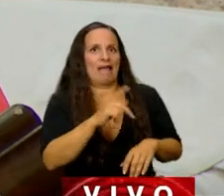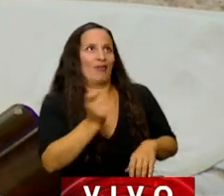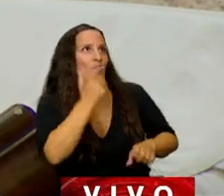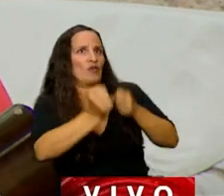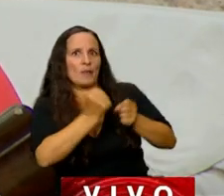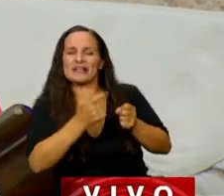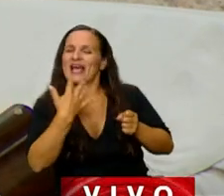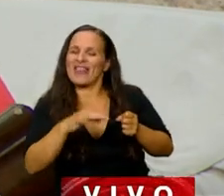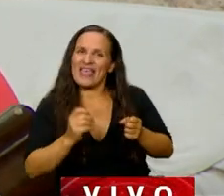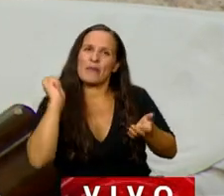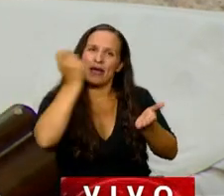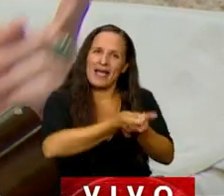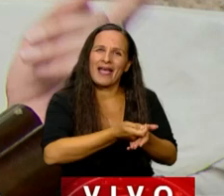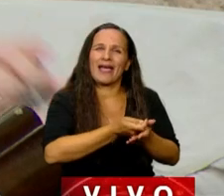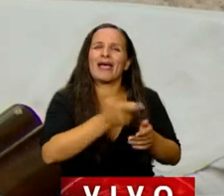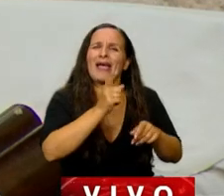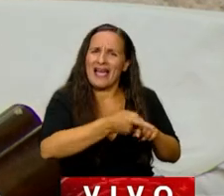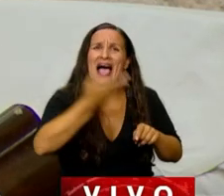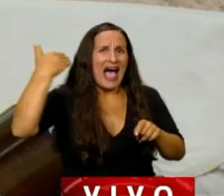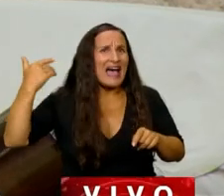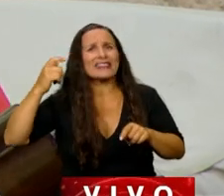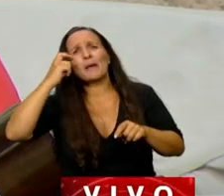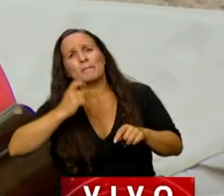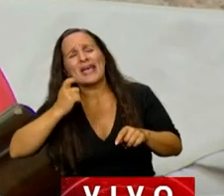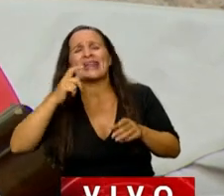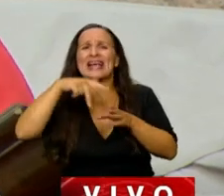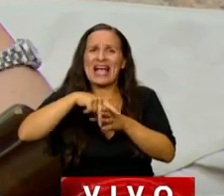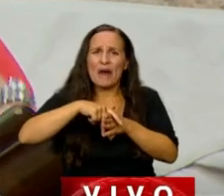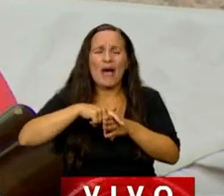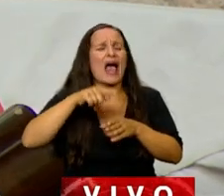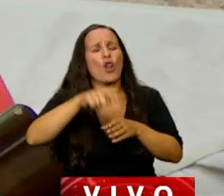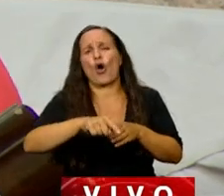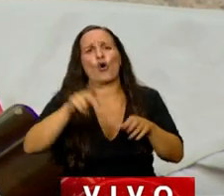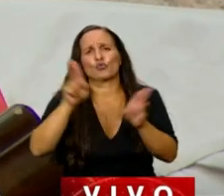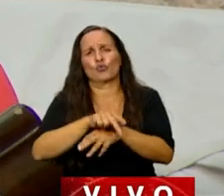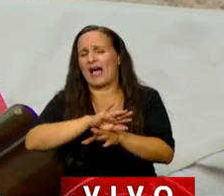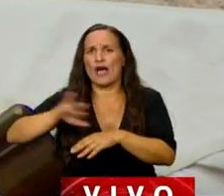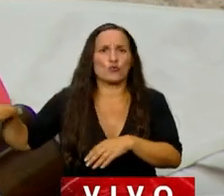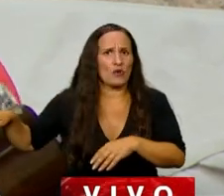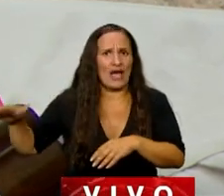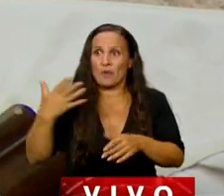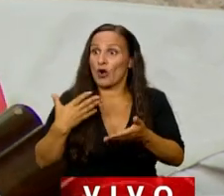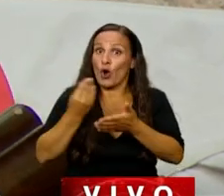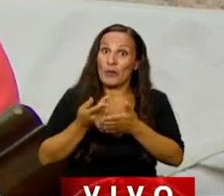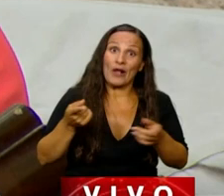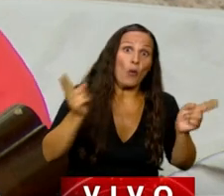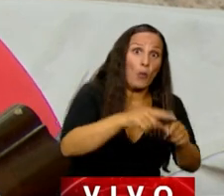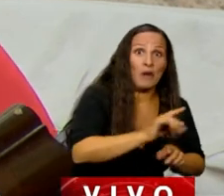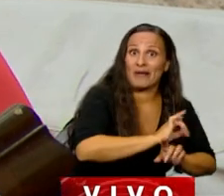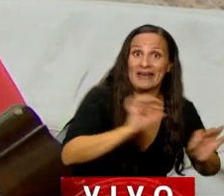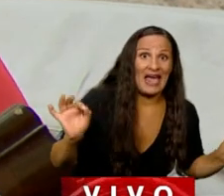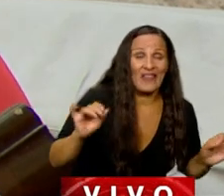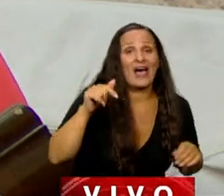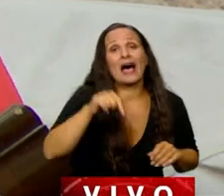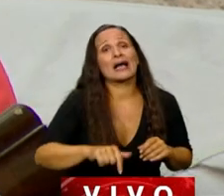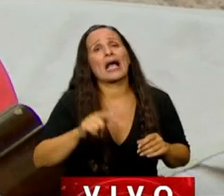patronales eliminados por Menem y Cavallo, que ninguno de los sucesivos gobiernos repuso, y lo único que se hace en este Congreso es seguir votando